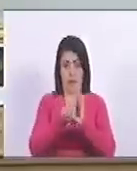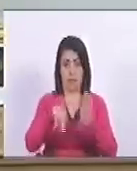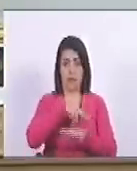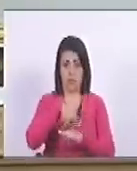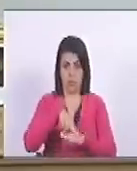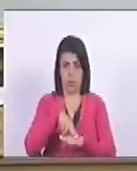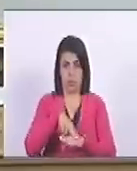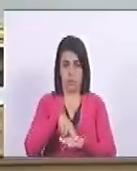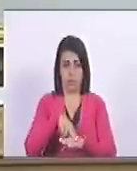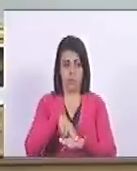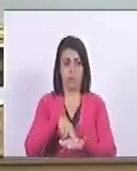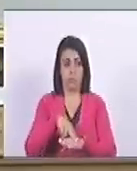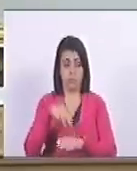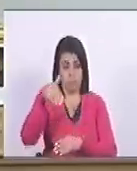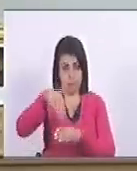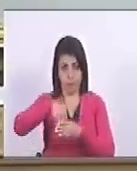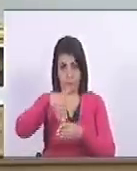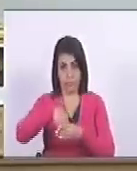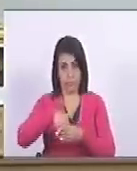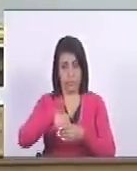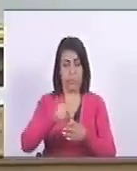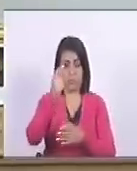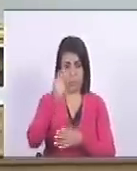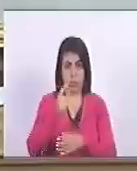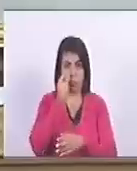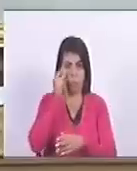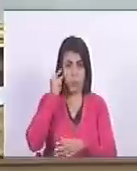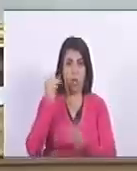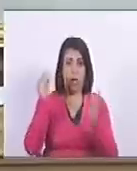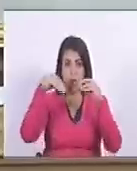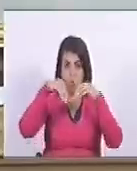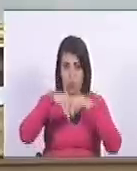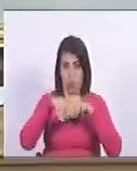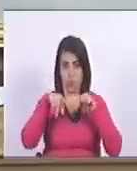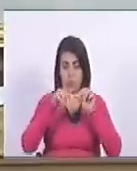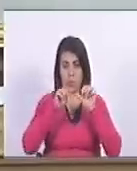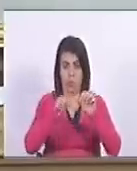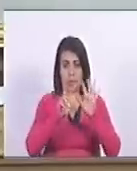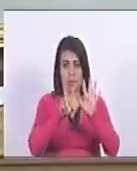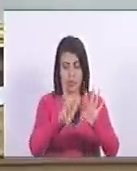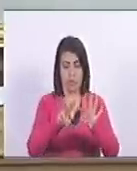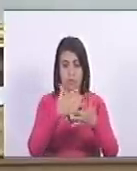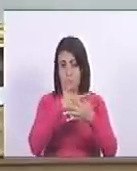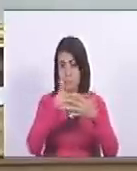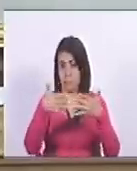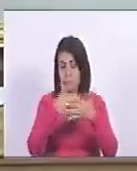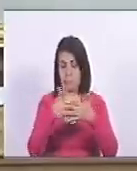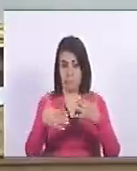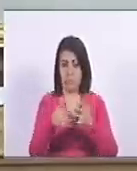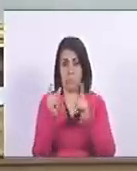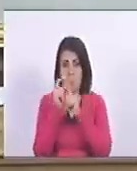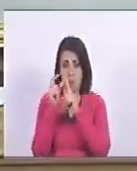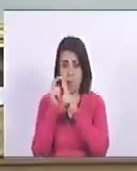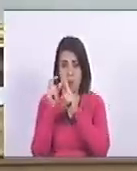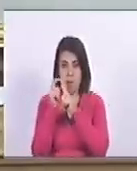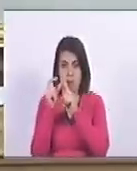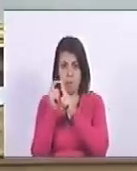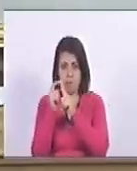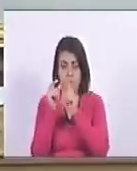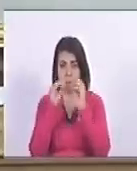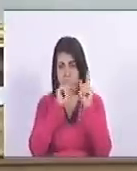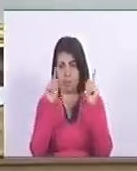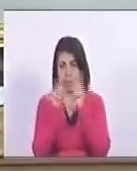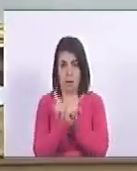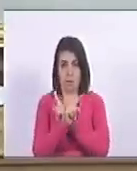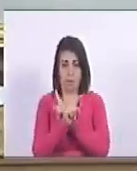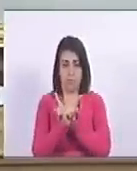Nacional. Someto a consideración las diputadas y diputados que estén de acuerdo con el artículo 7, con la corrección que se